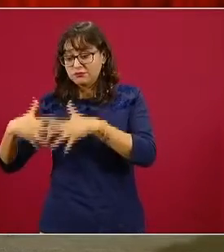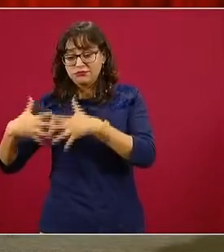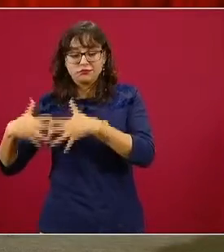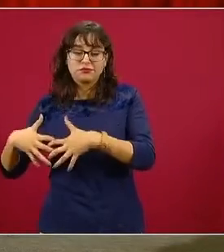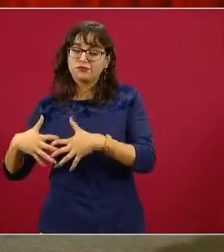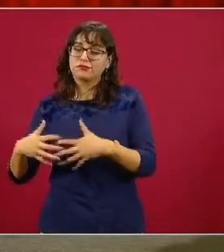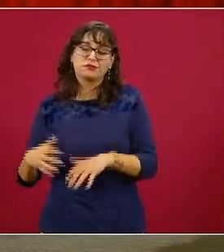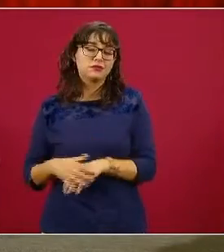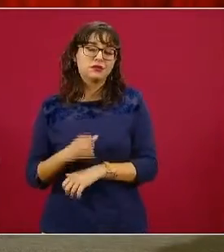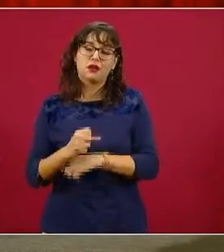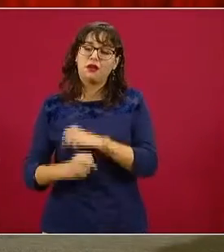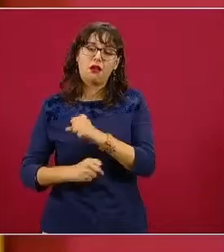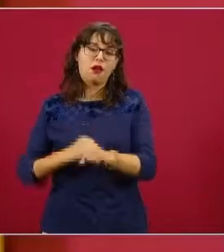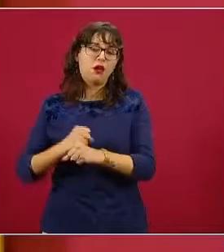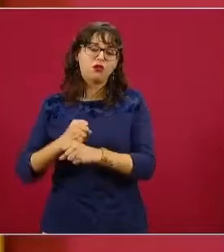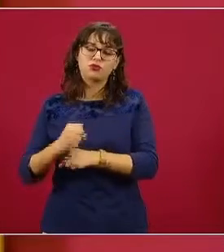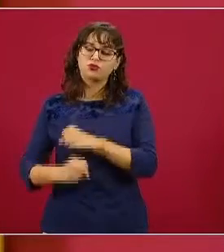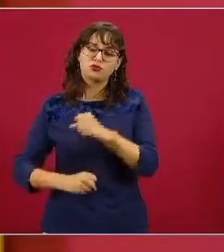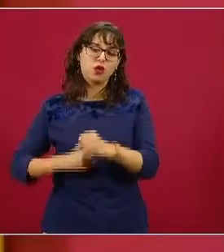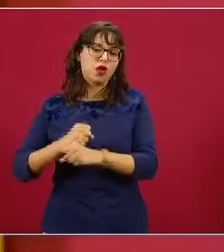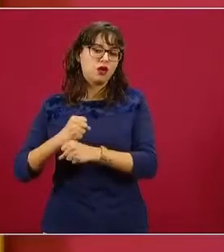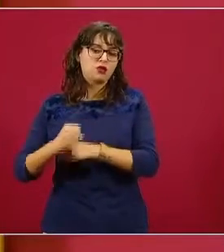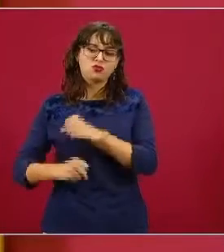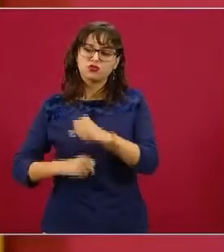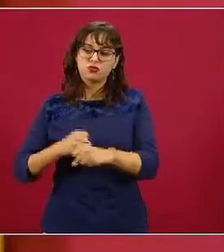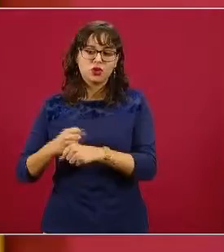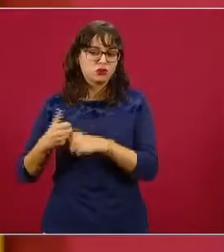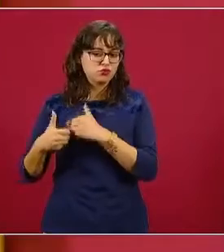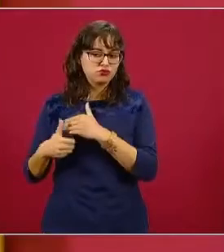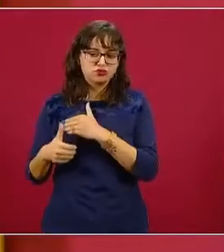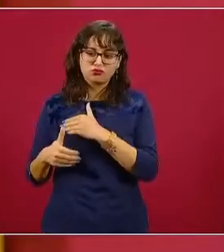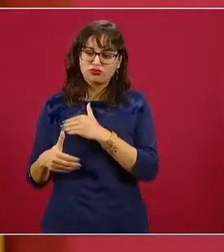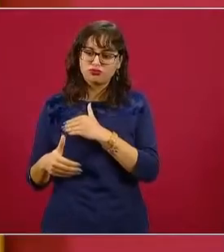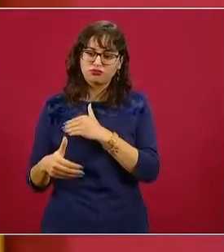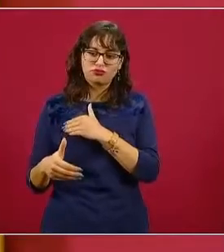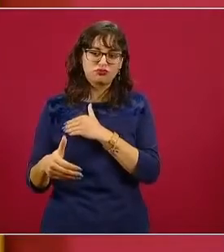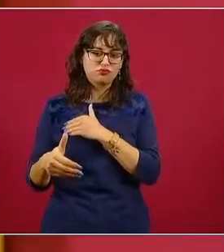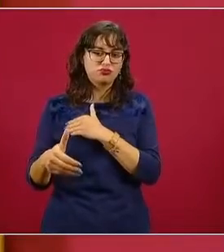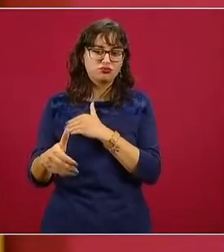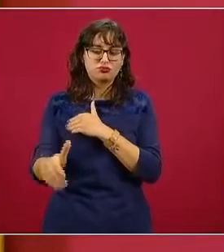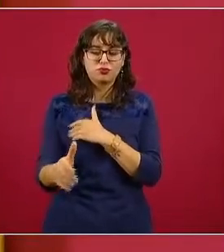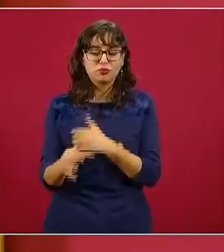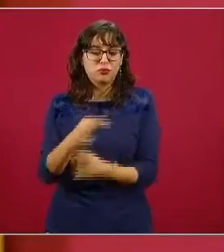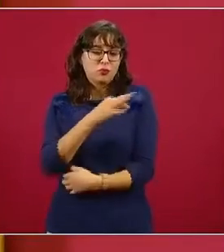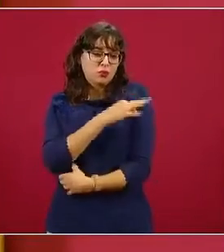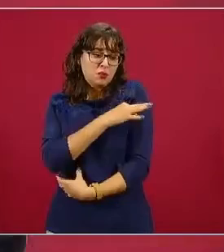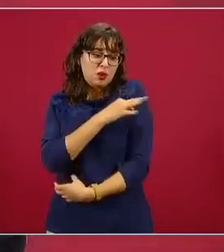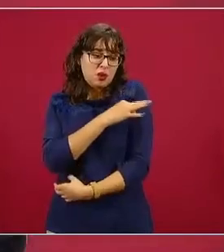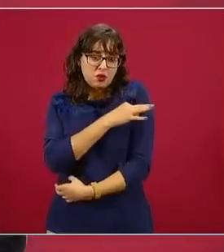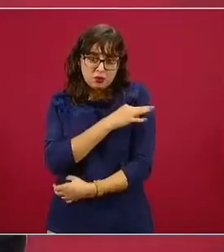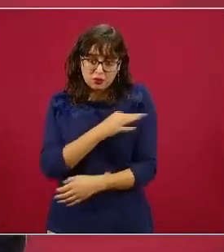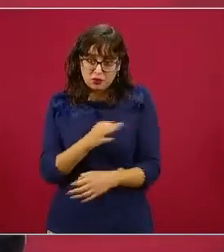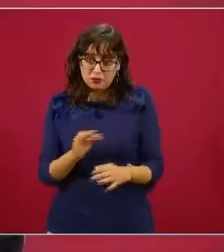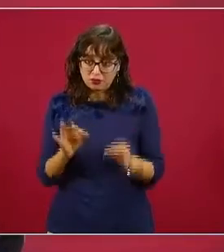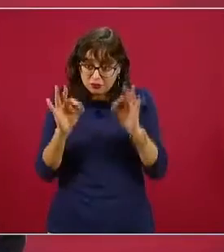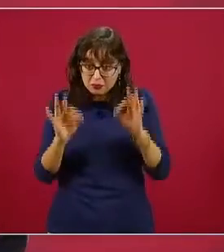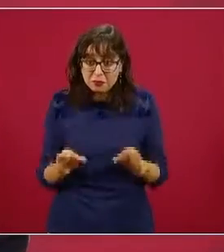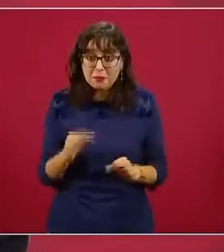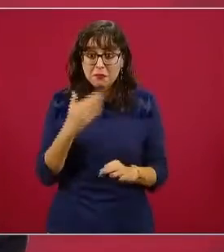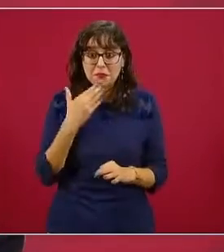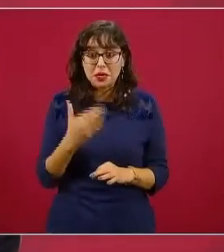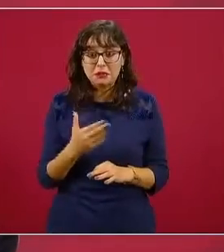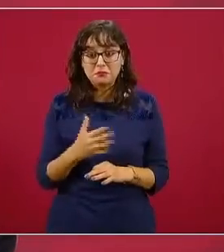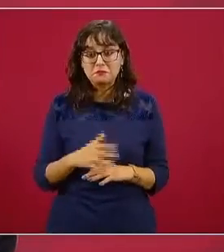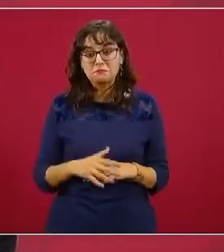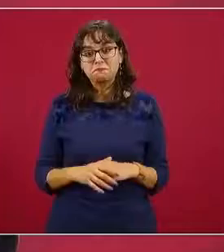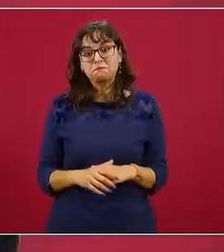de trabajo, de investigación, antes de que un prototipo de vacuna o candidato a vacuna pudiera ser viable. Sin embargo,